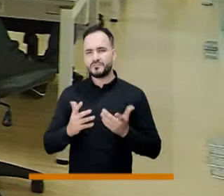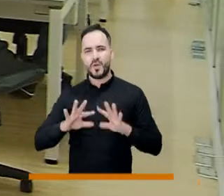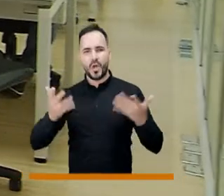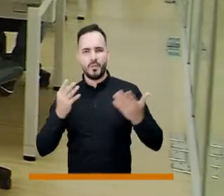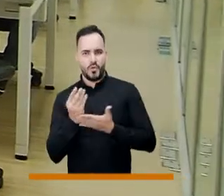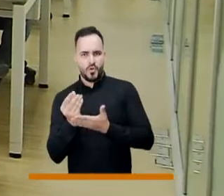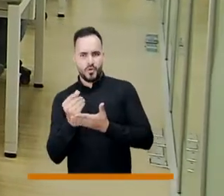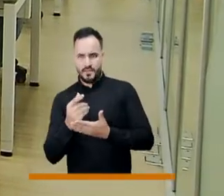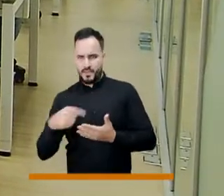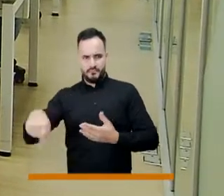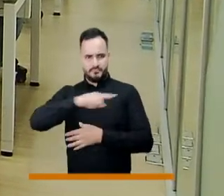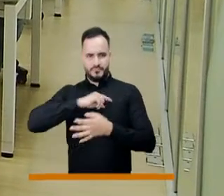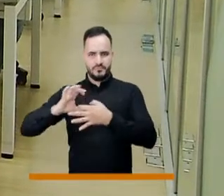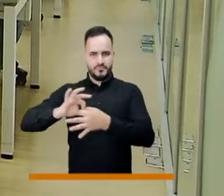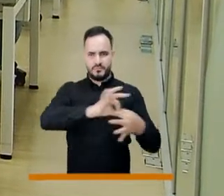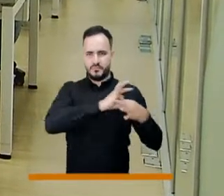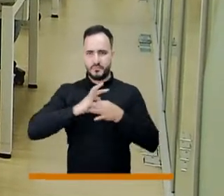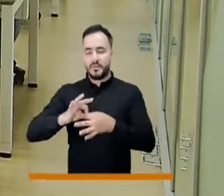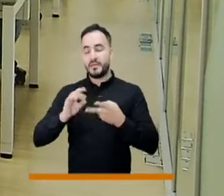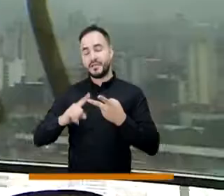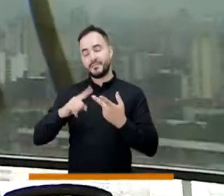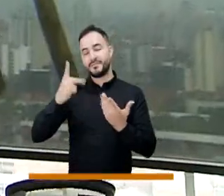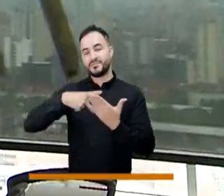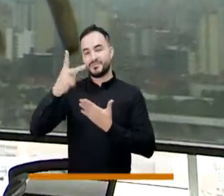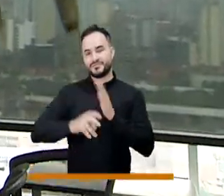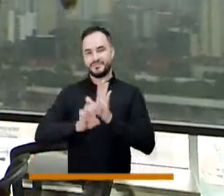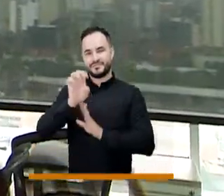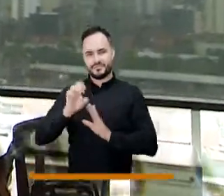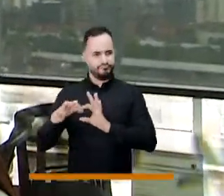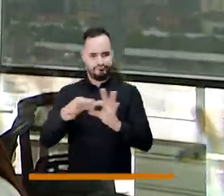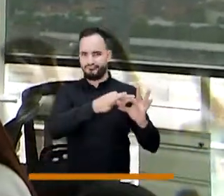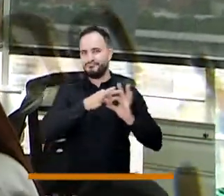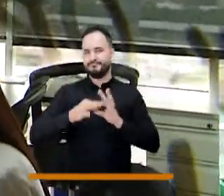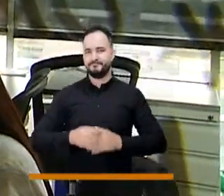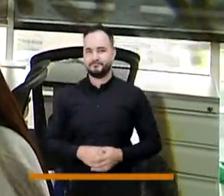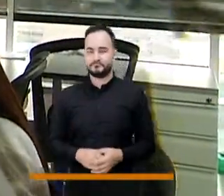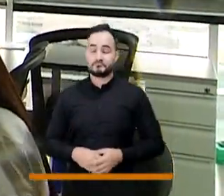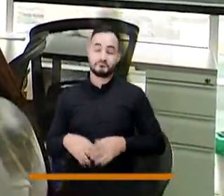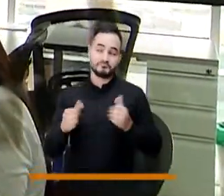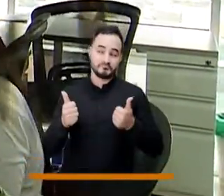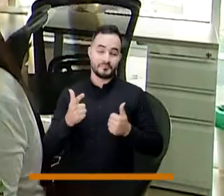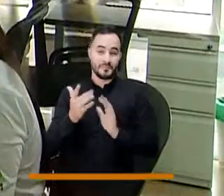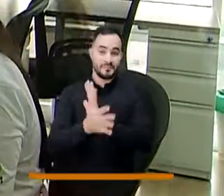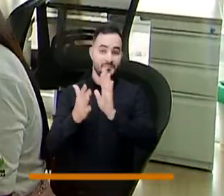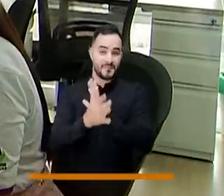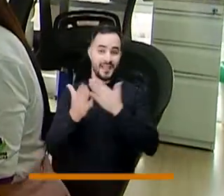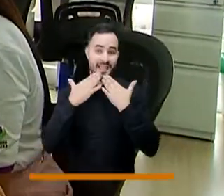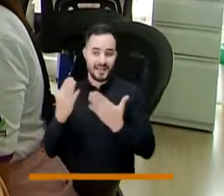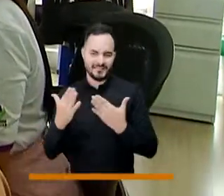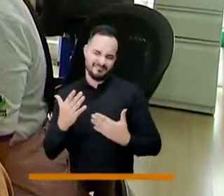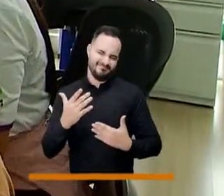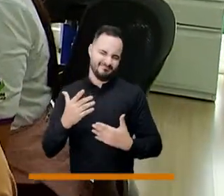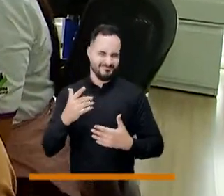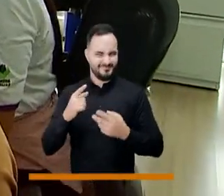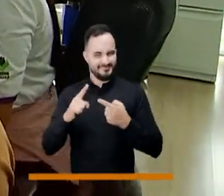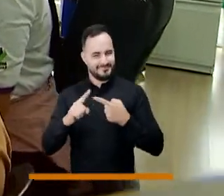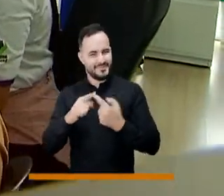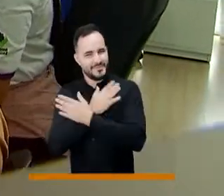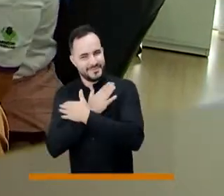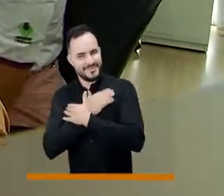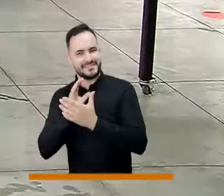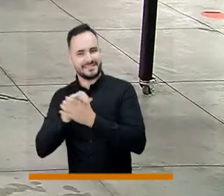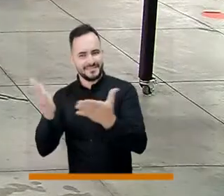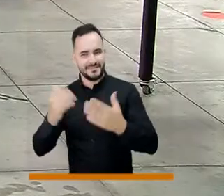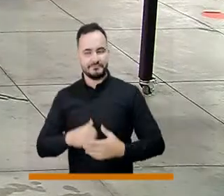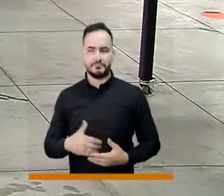proyectos a nivel de economías creativas y trabajos de emprendimiento. Muy importante, Gustavo, lo que acabas de decir, y aprovecho pues para